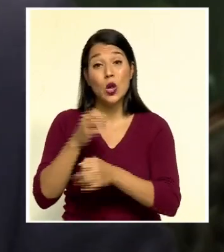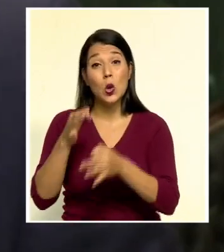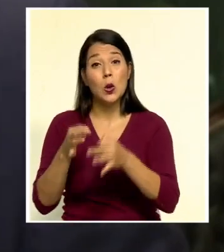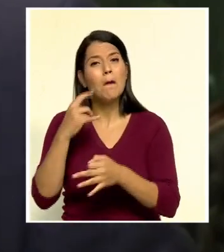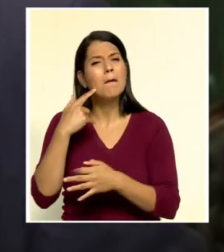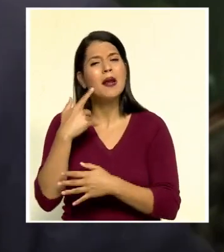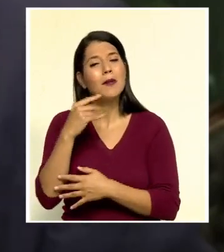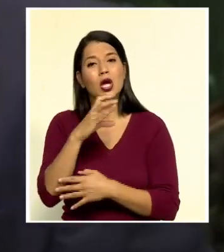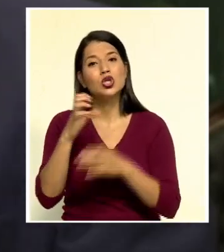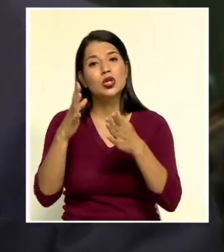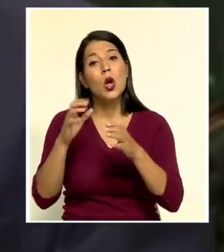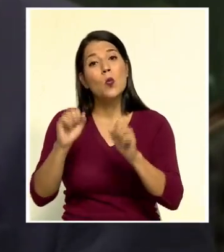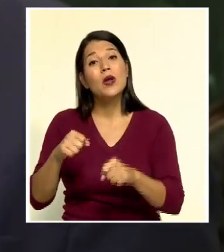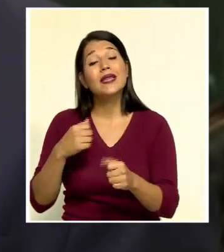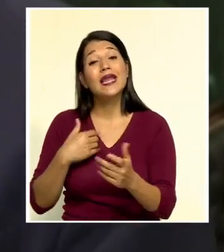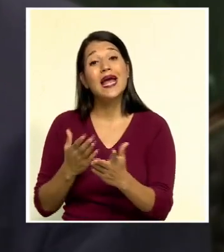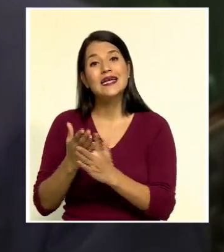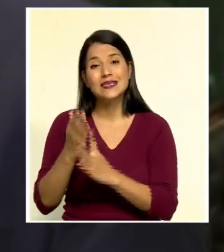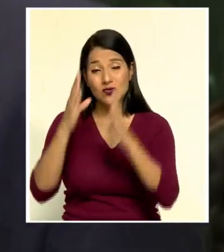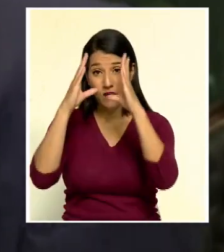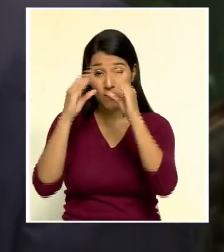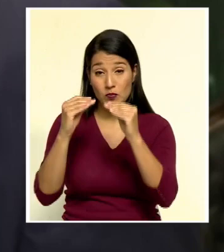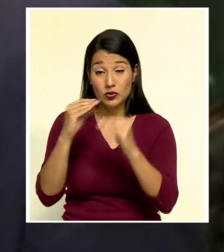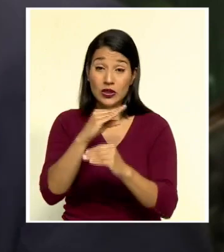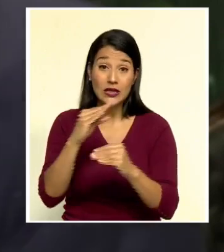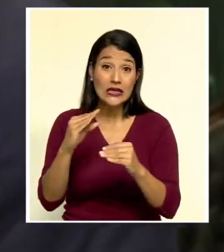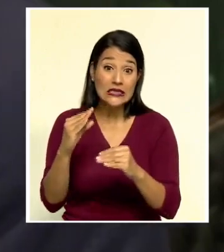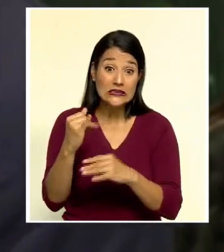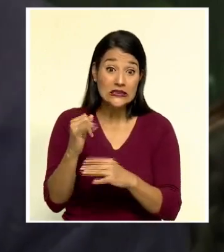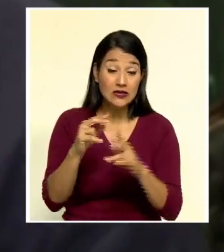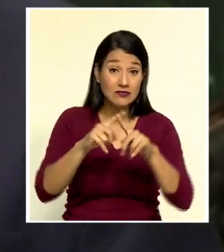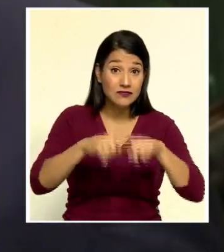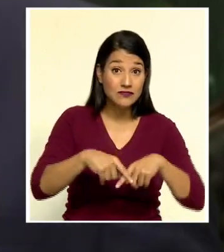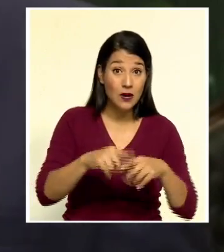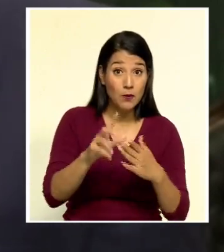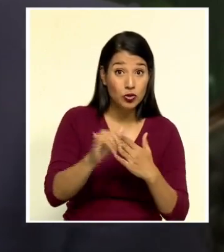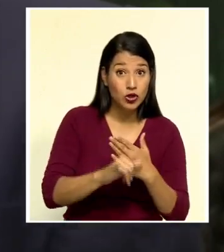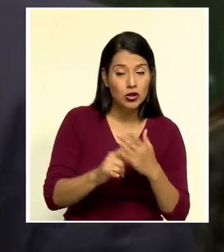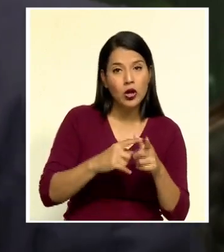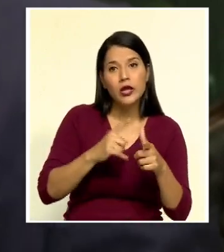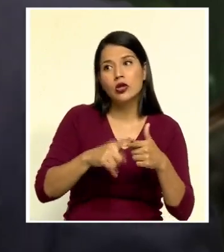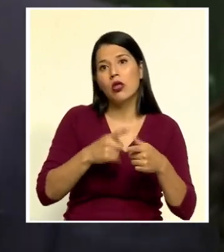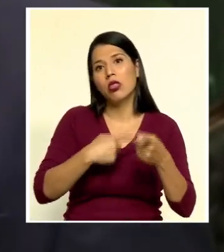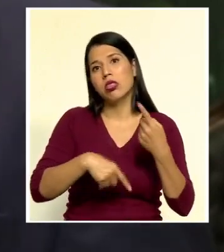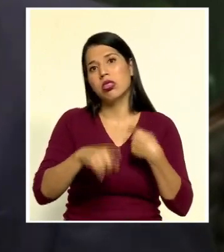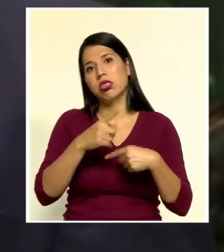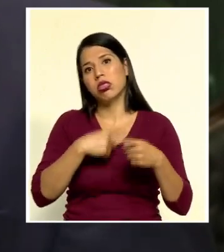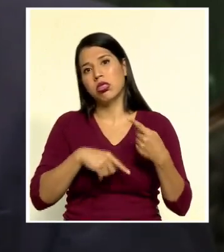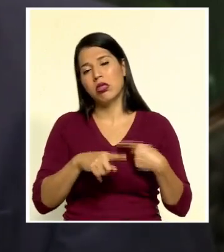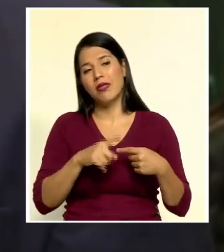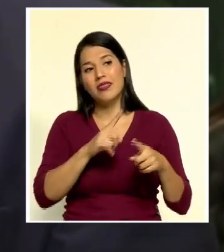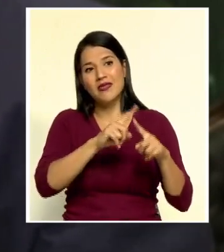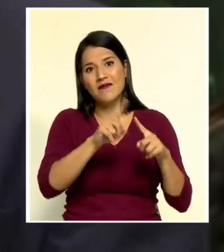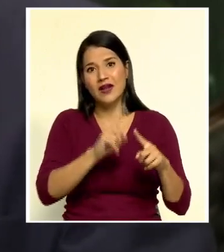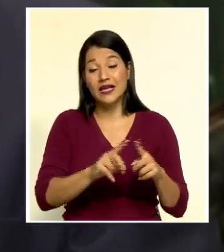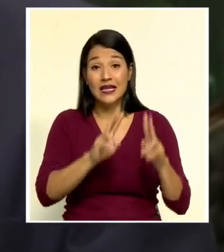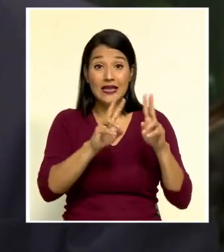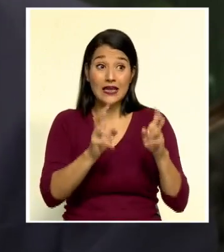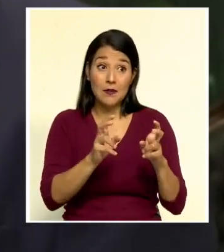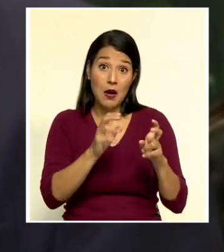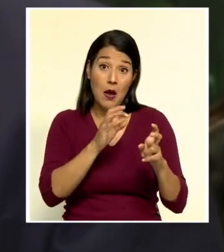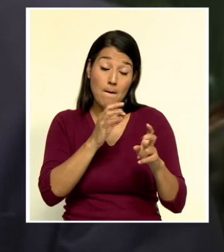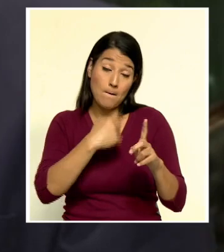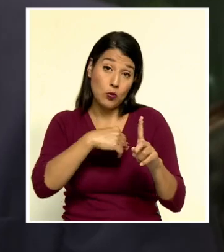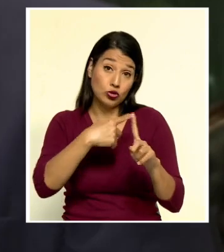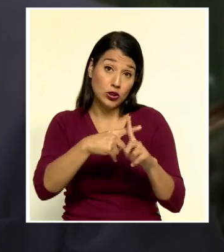los costarricenses tengan acceso a la información, y vetando el proyecto pues se echaría para atrás toda una serie de elementos que son favorables